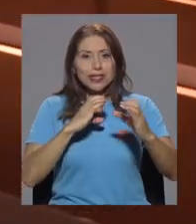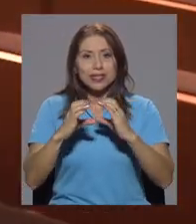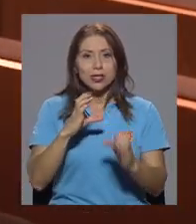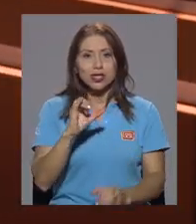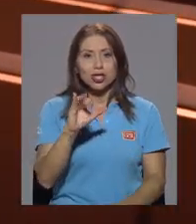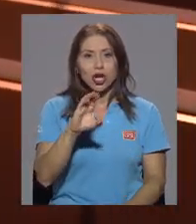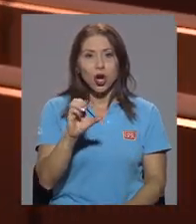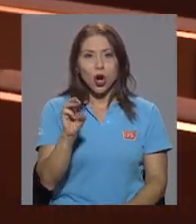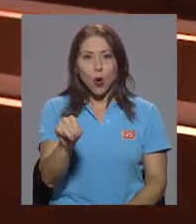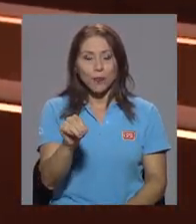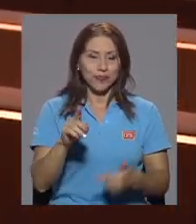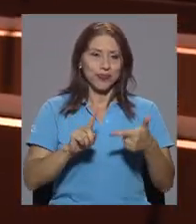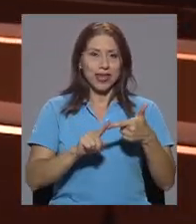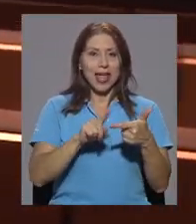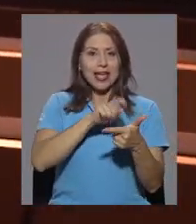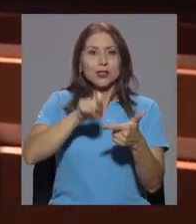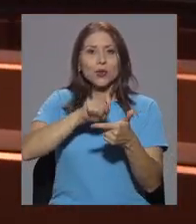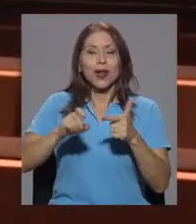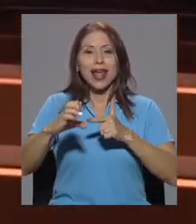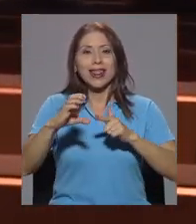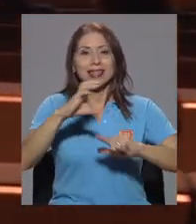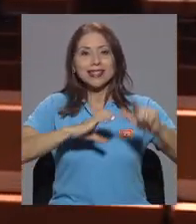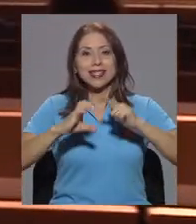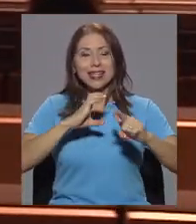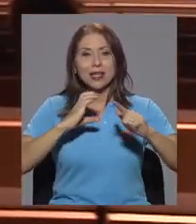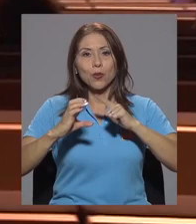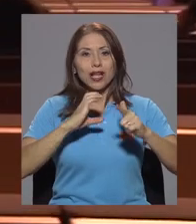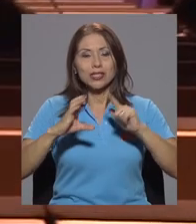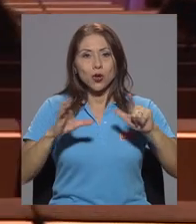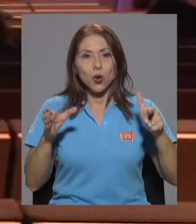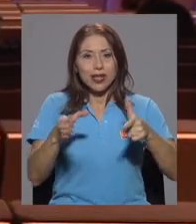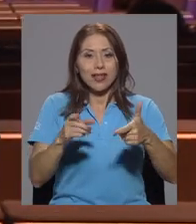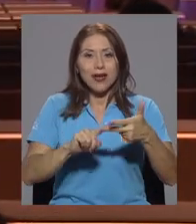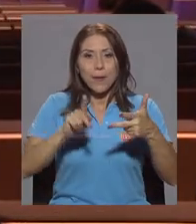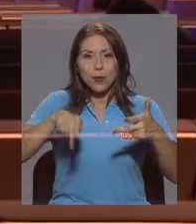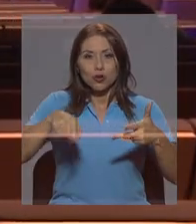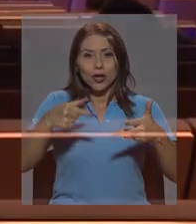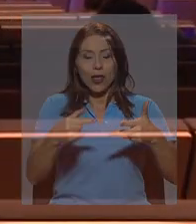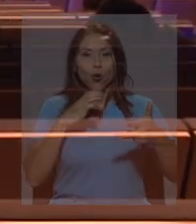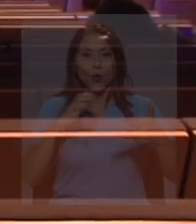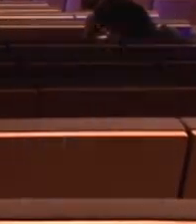la Escuela de Ciencias de la Comunicación Colectiva y el Posgrado de Comunicación de la UCR.